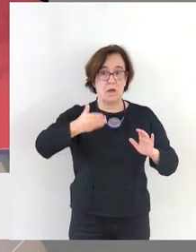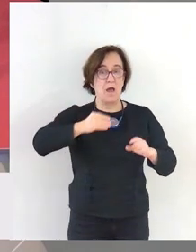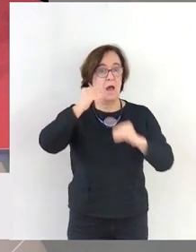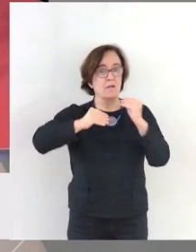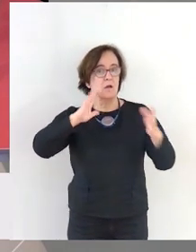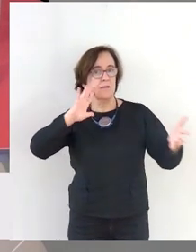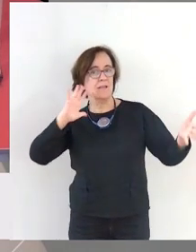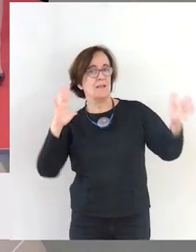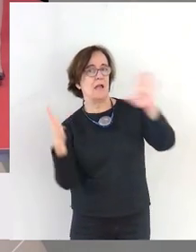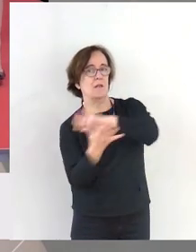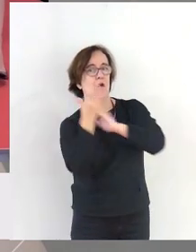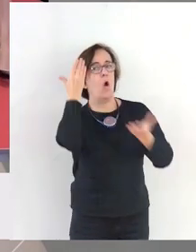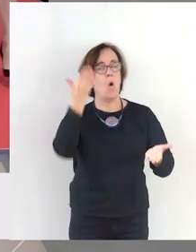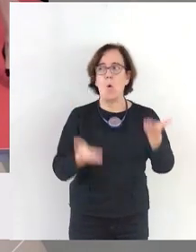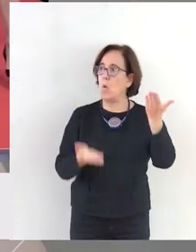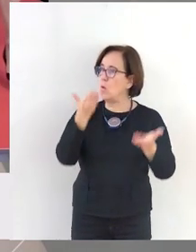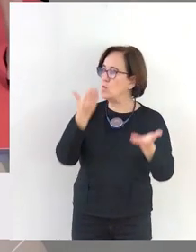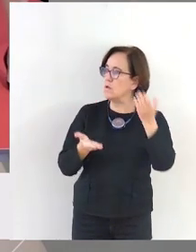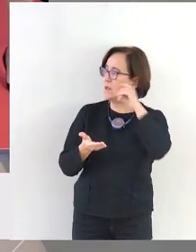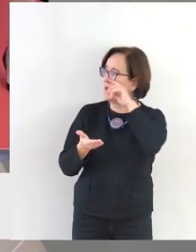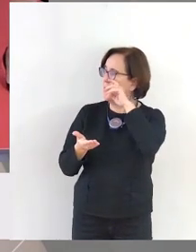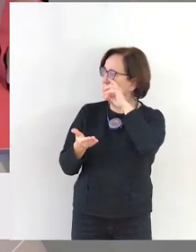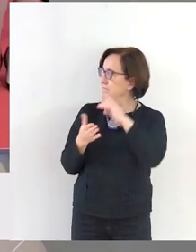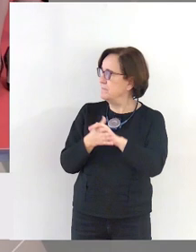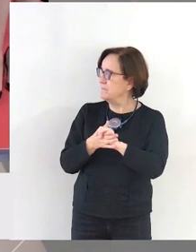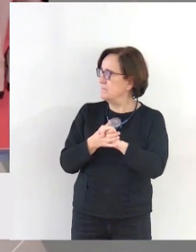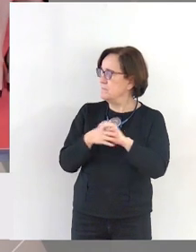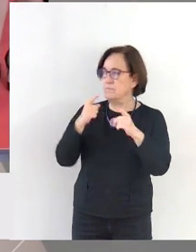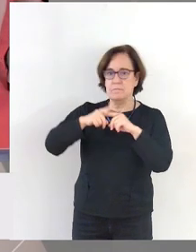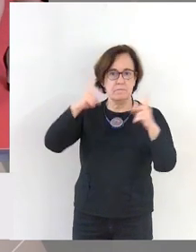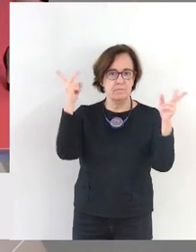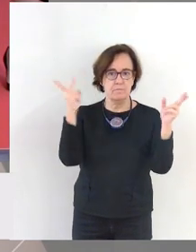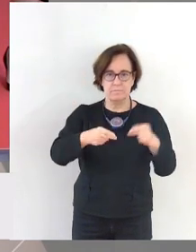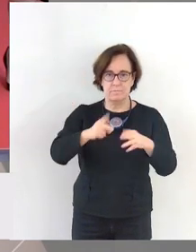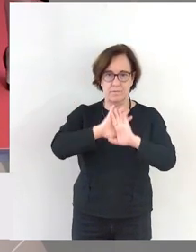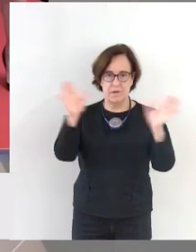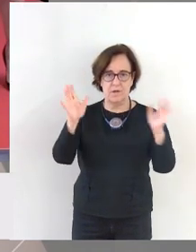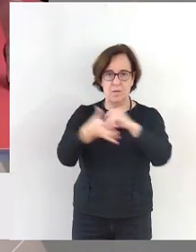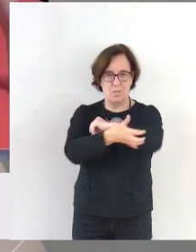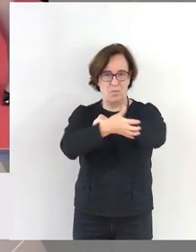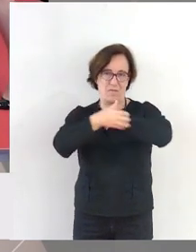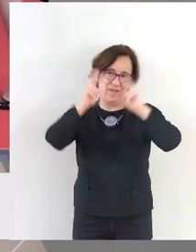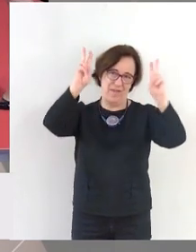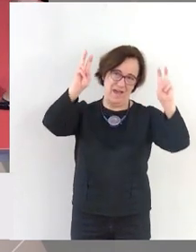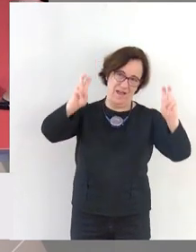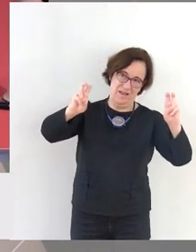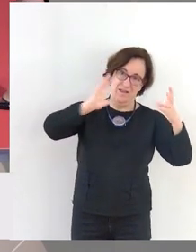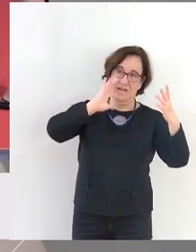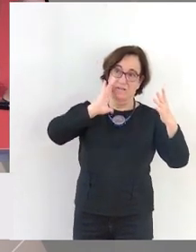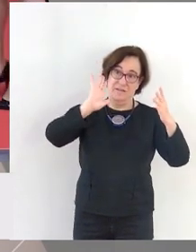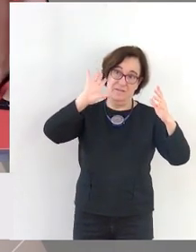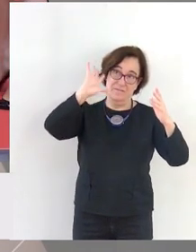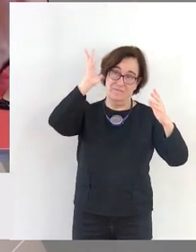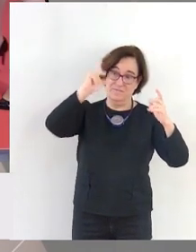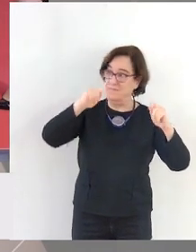una transición justa eh hacia la erradicación de esto que llamamos pobreza energética tenemos la grandísima